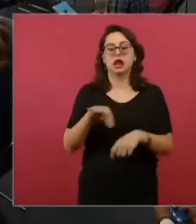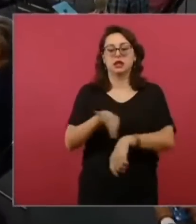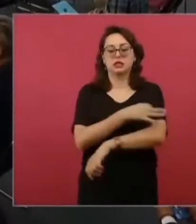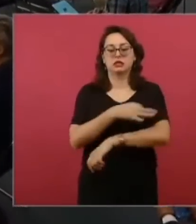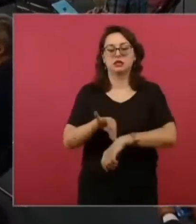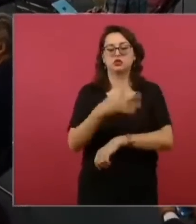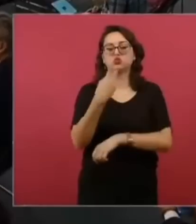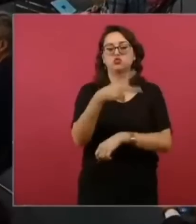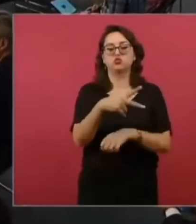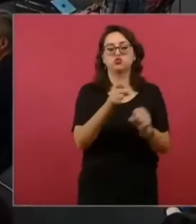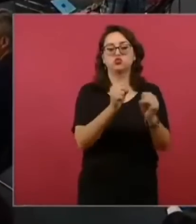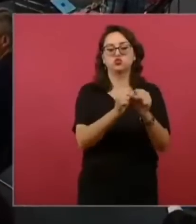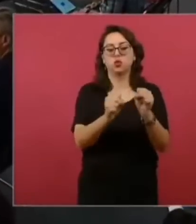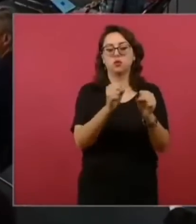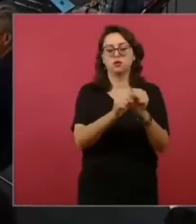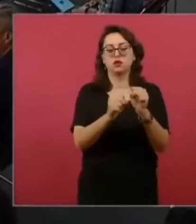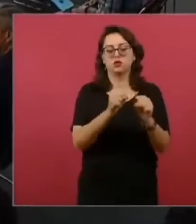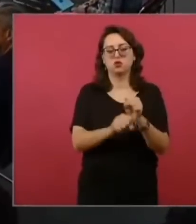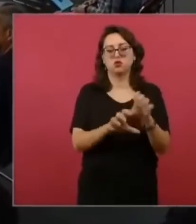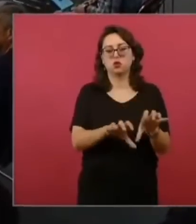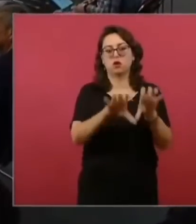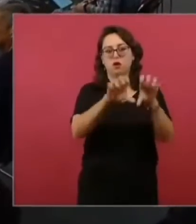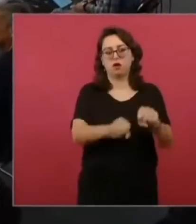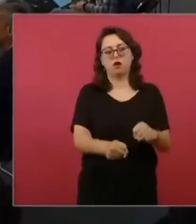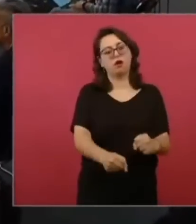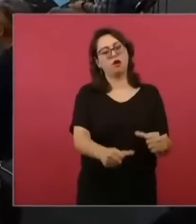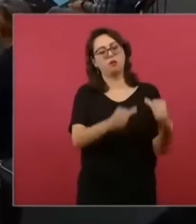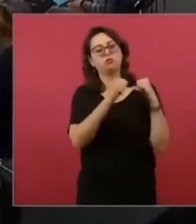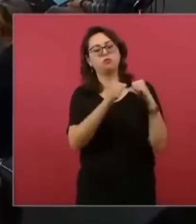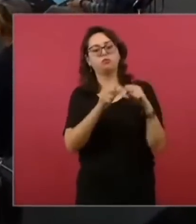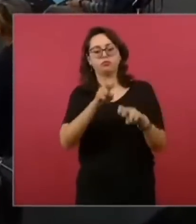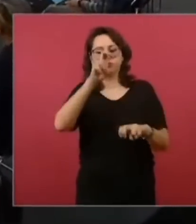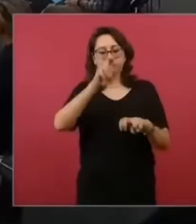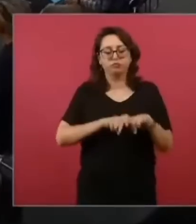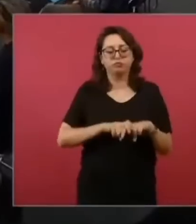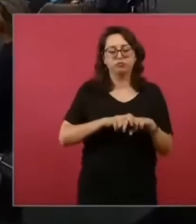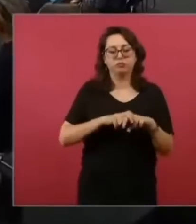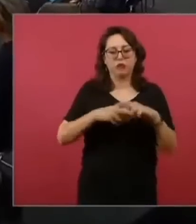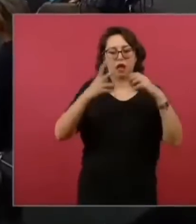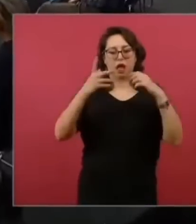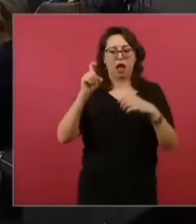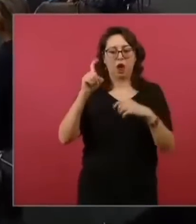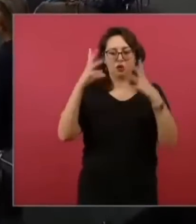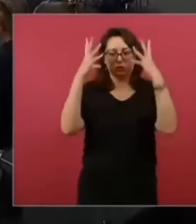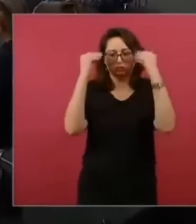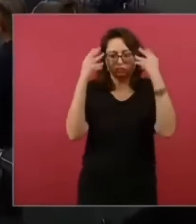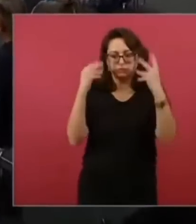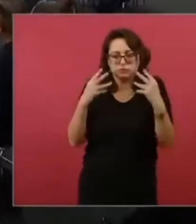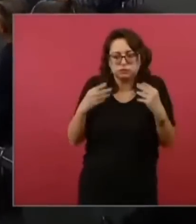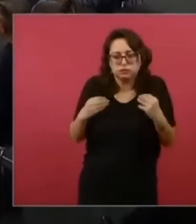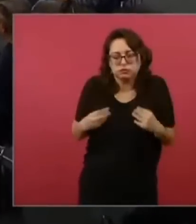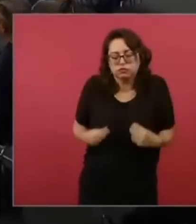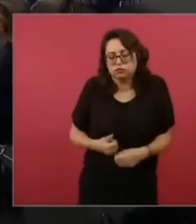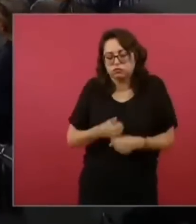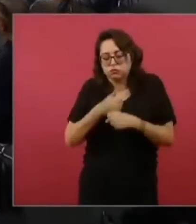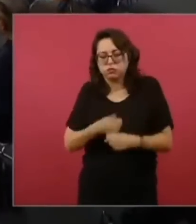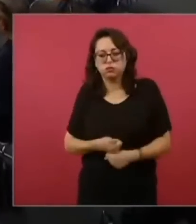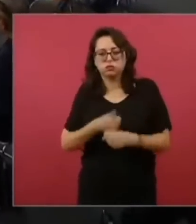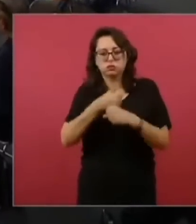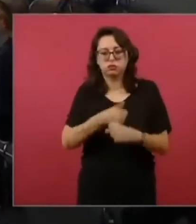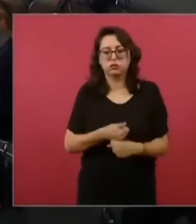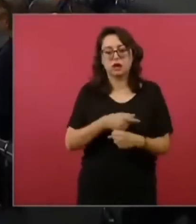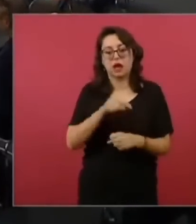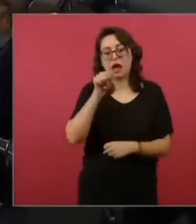arquitecto, lo traían mojado y pues visiblemente torturado. De ahí detienen a otros